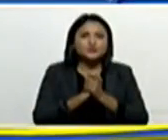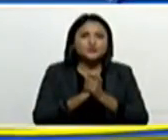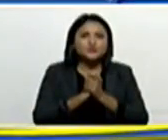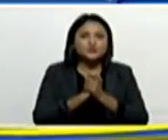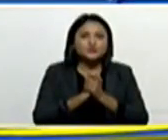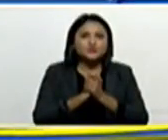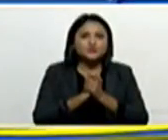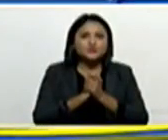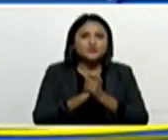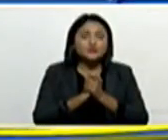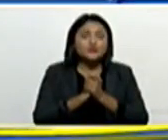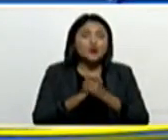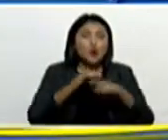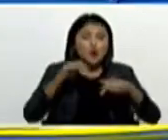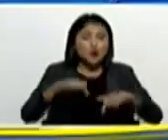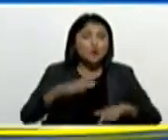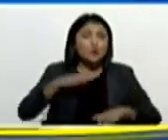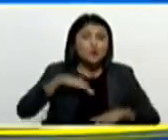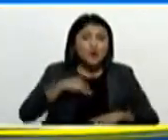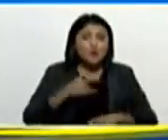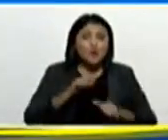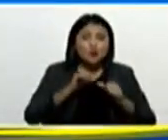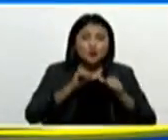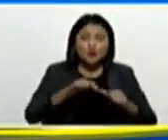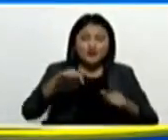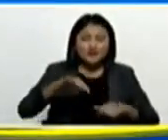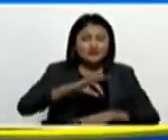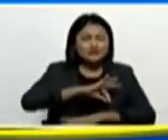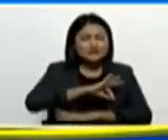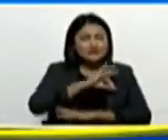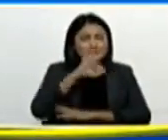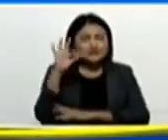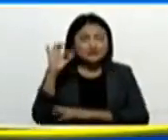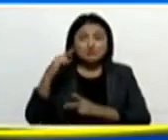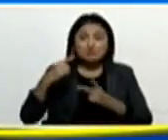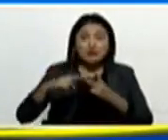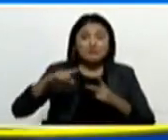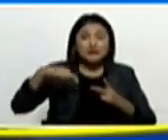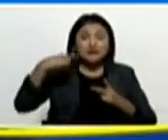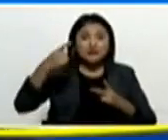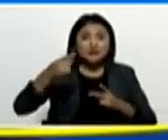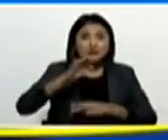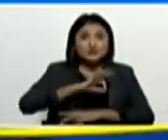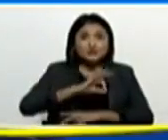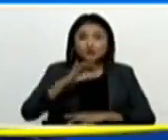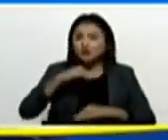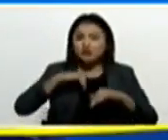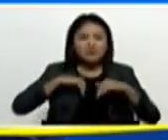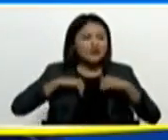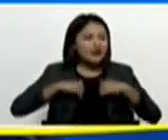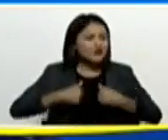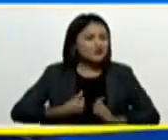toda la tarde hasta la madrugada y seguir mañana. No me cansaría